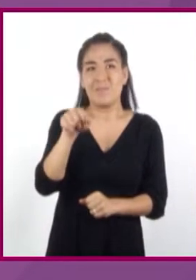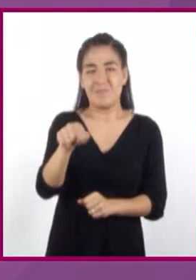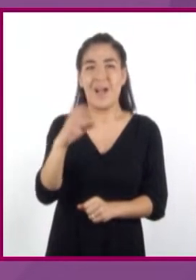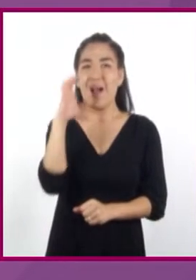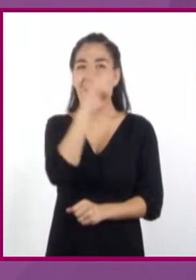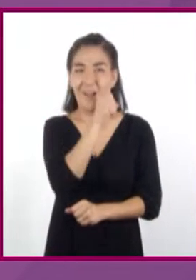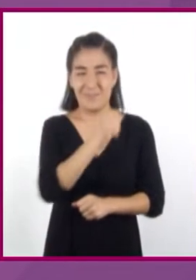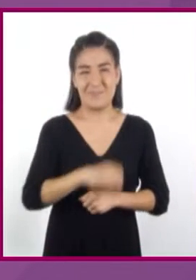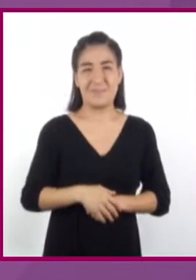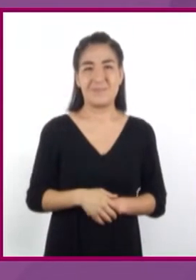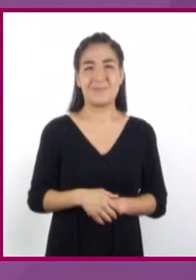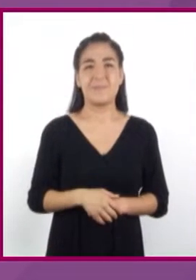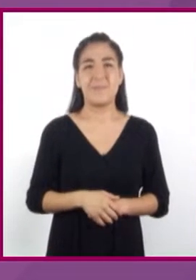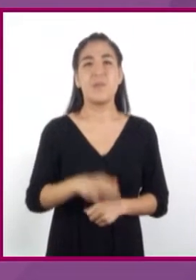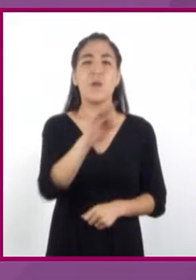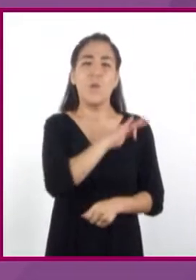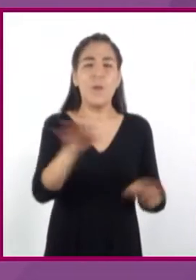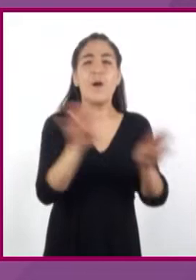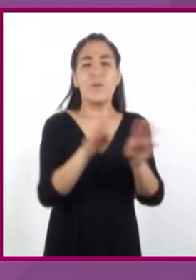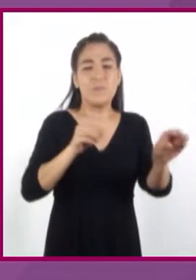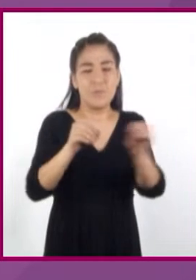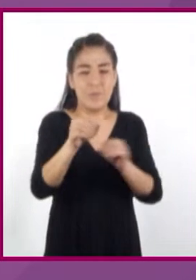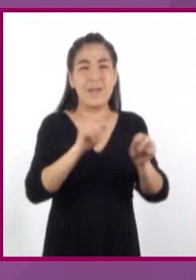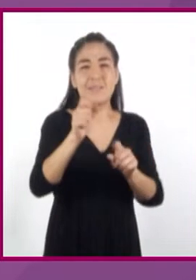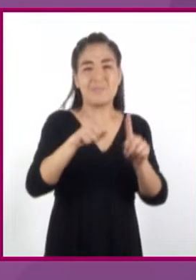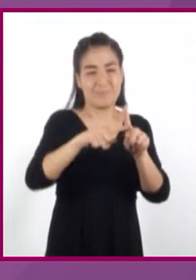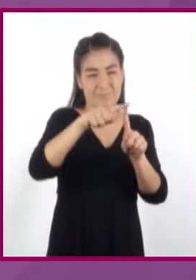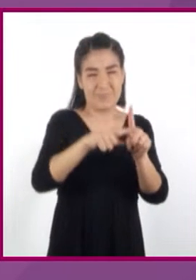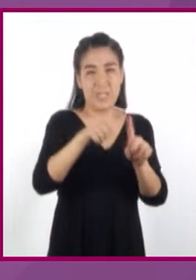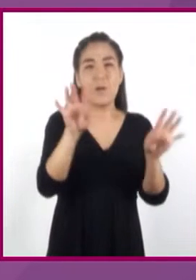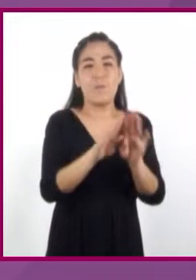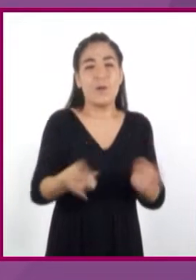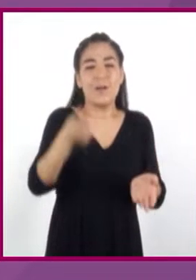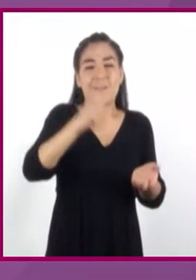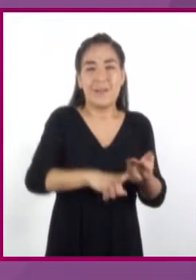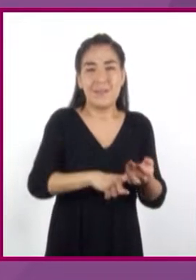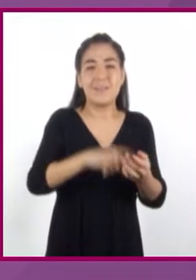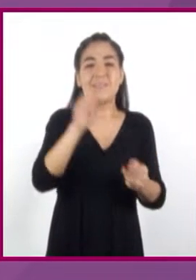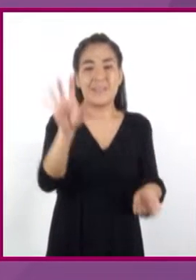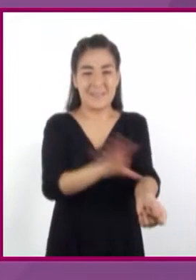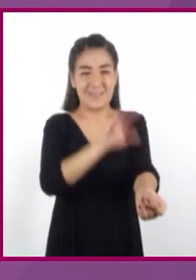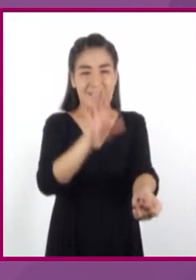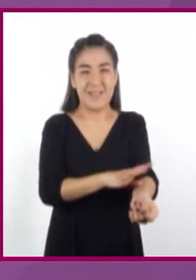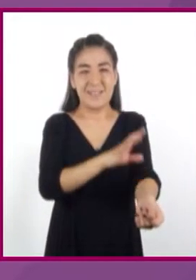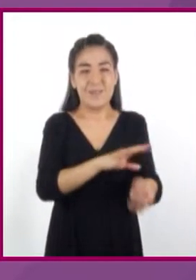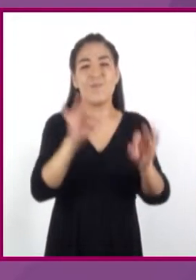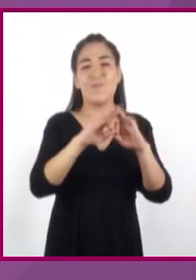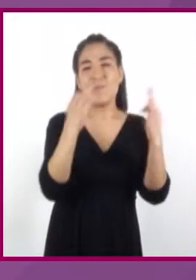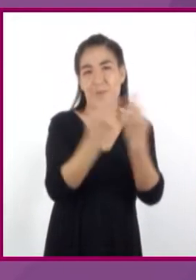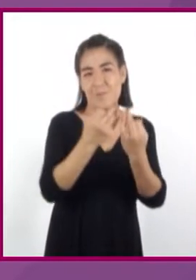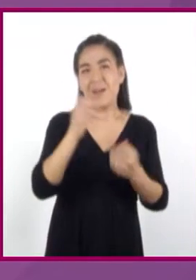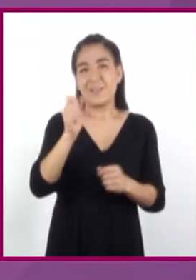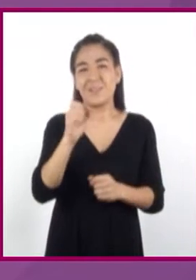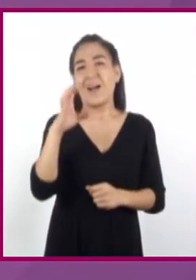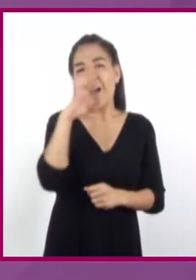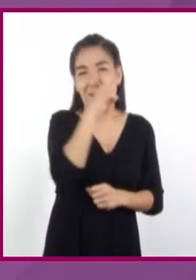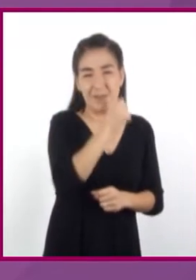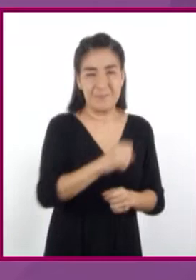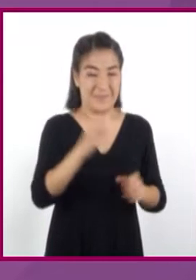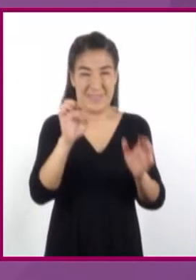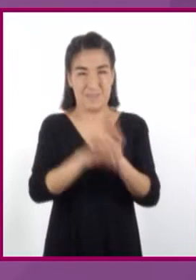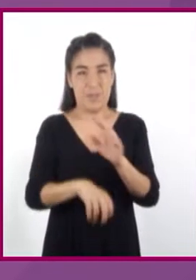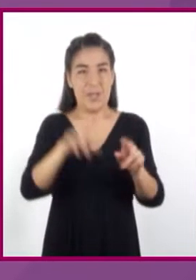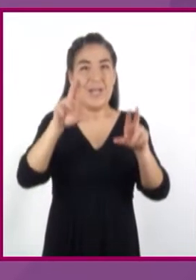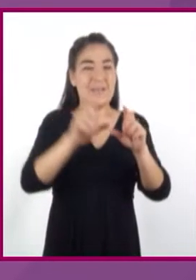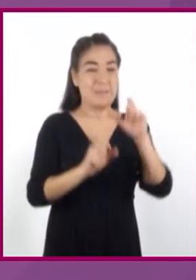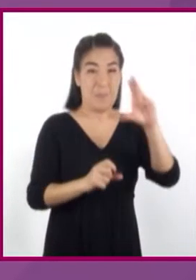tiene. Podemos modificar la temperatura de un cuerpo suministrando energía en forma de calor. Cuando ponemos hielo en un